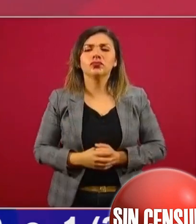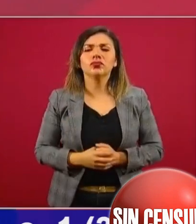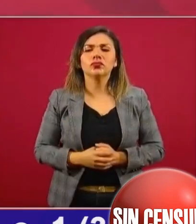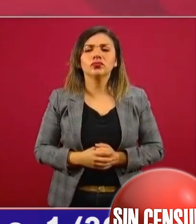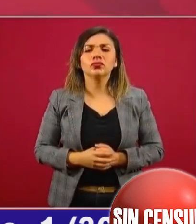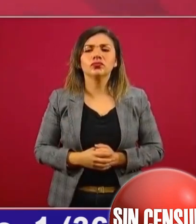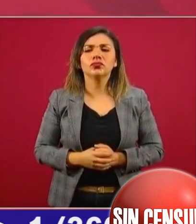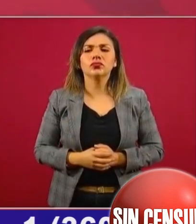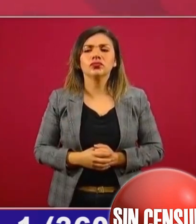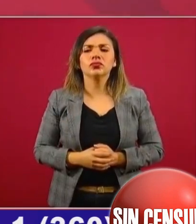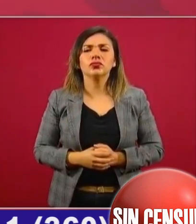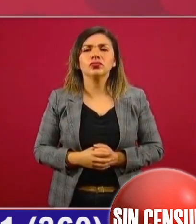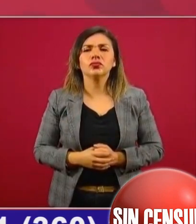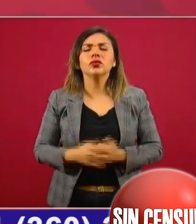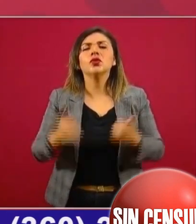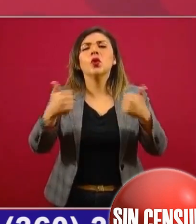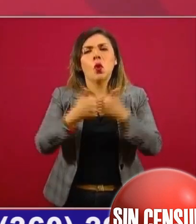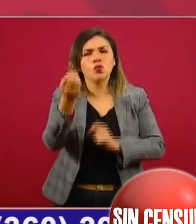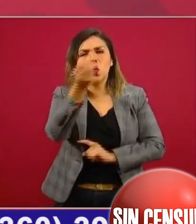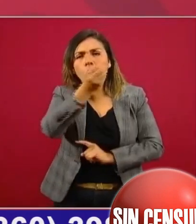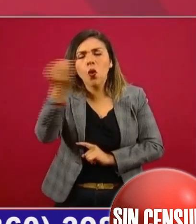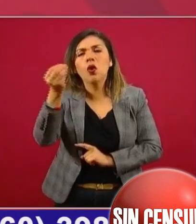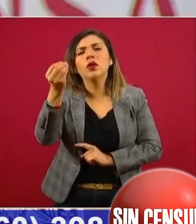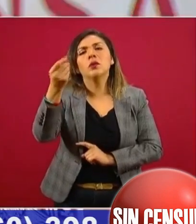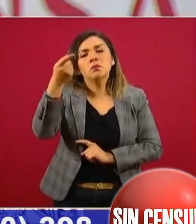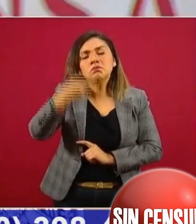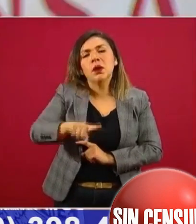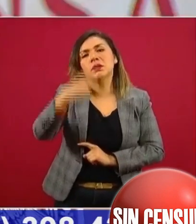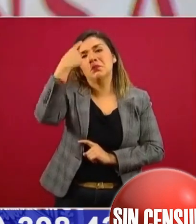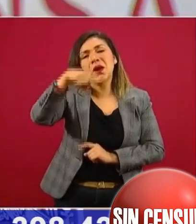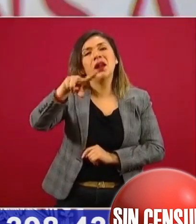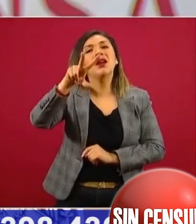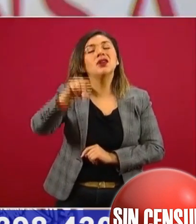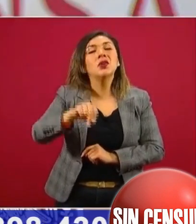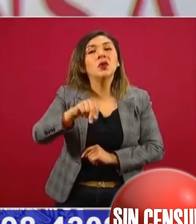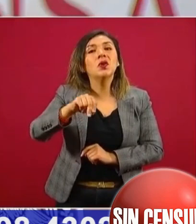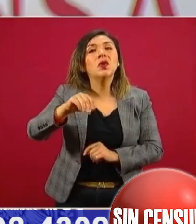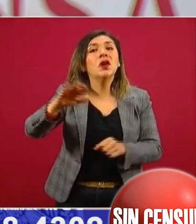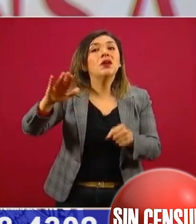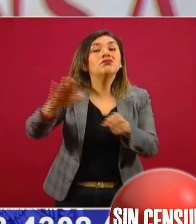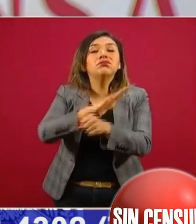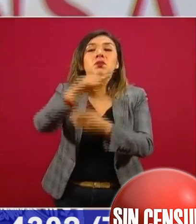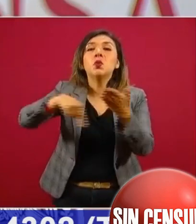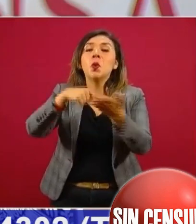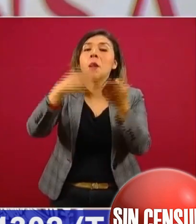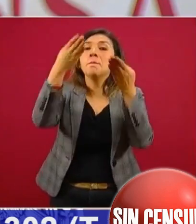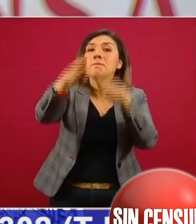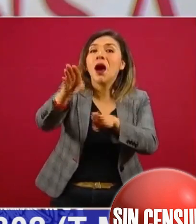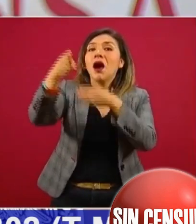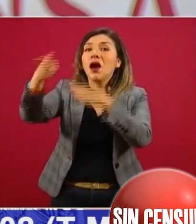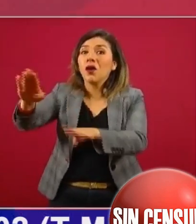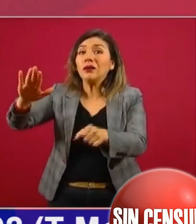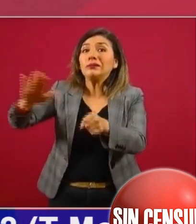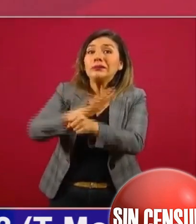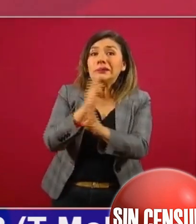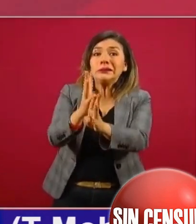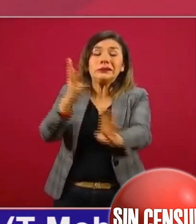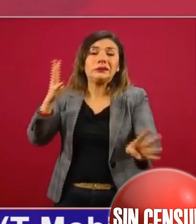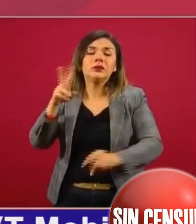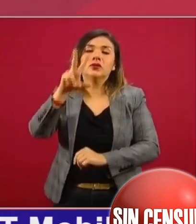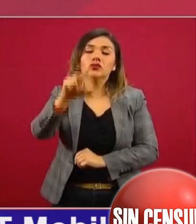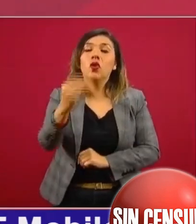con un ordenamiento para que no se saturen las sucursales de 3